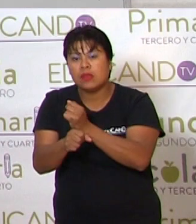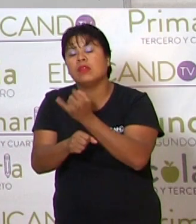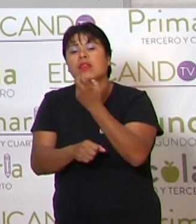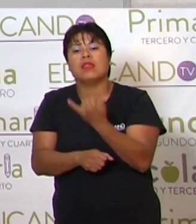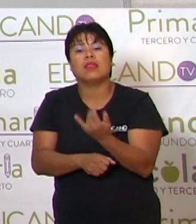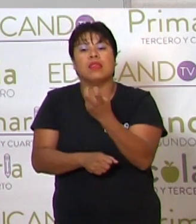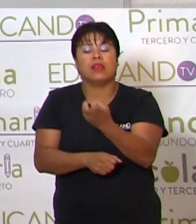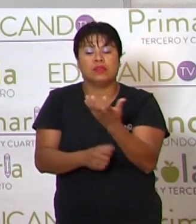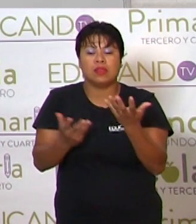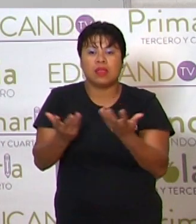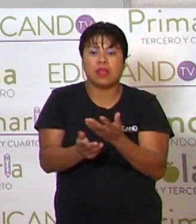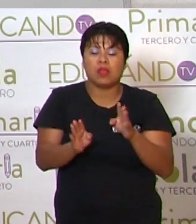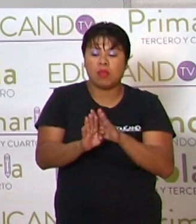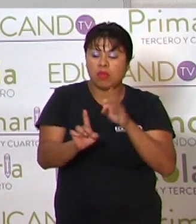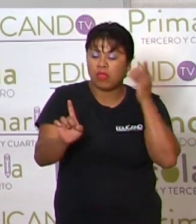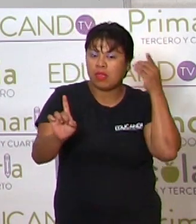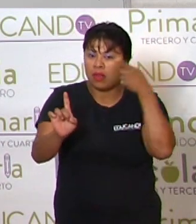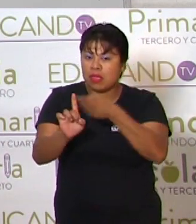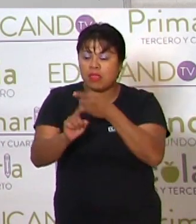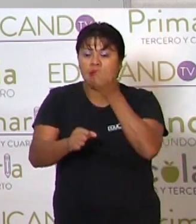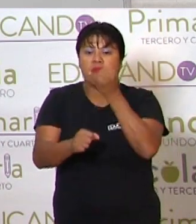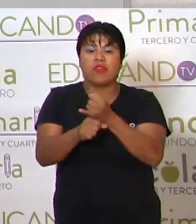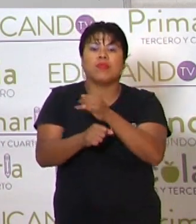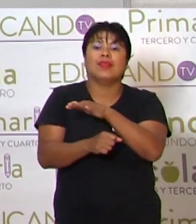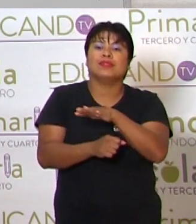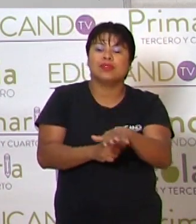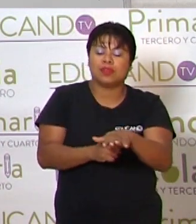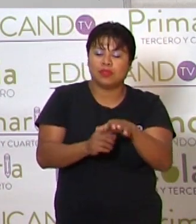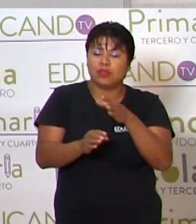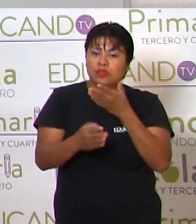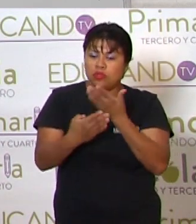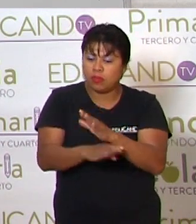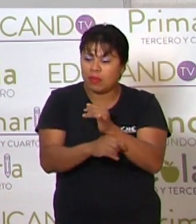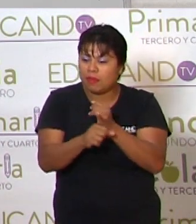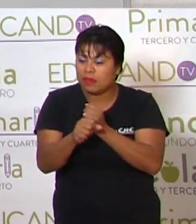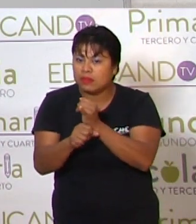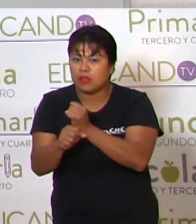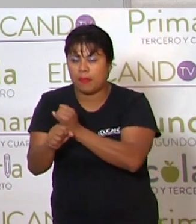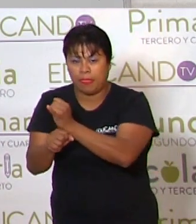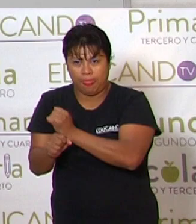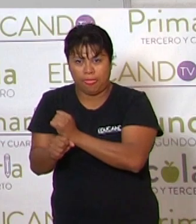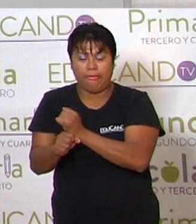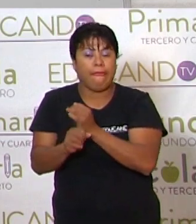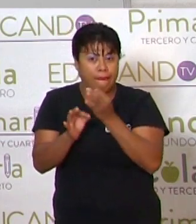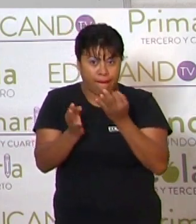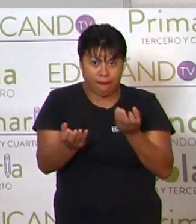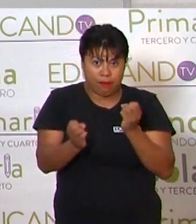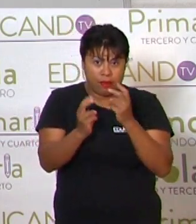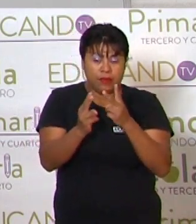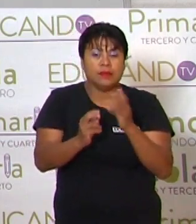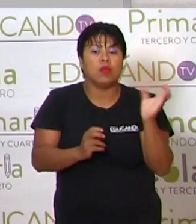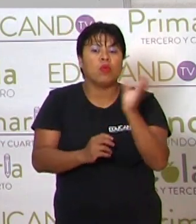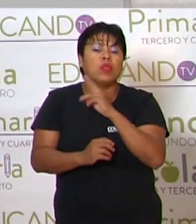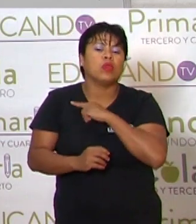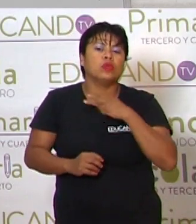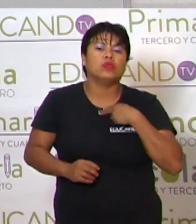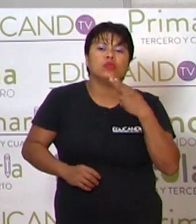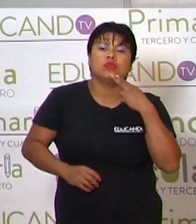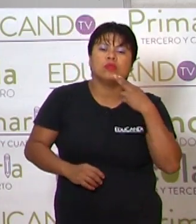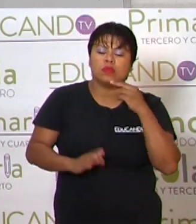hagan tener de forma directa la información de una investigación, ¿correcto? Cuando utilizamos, por